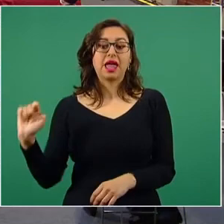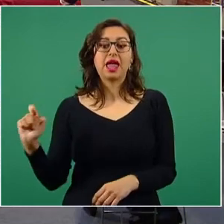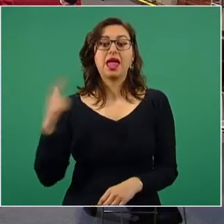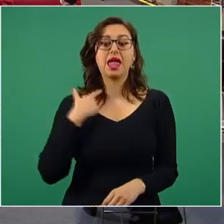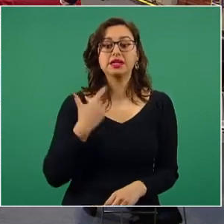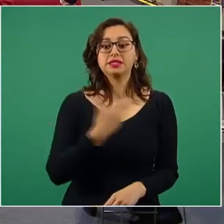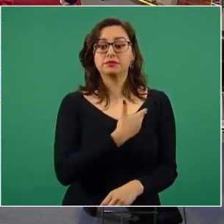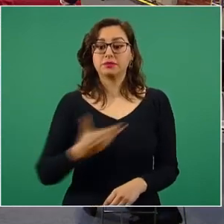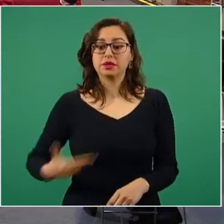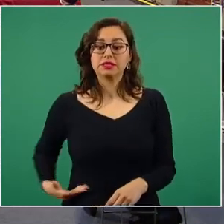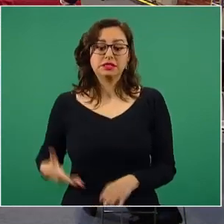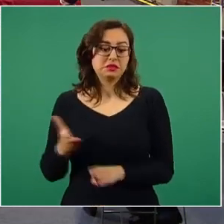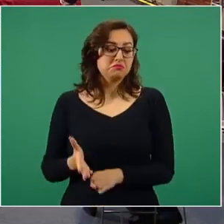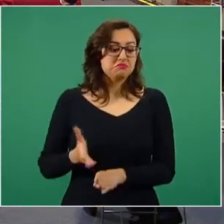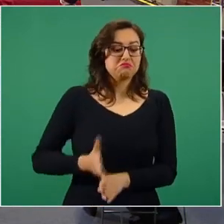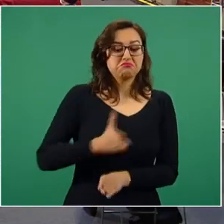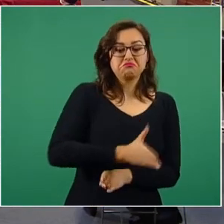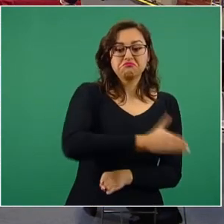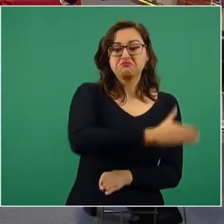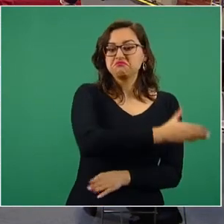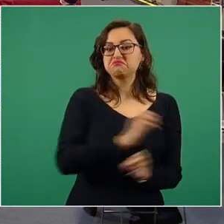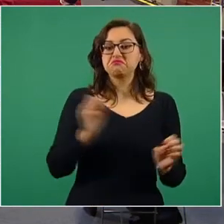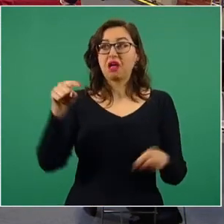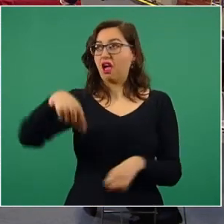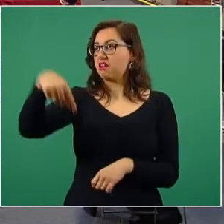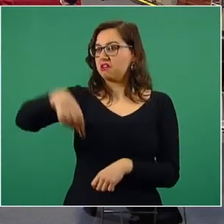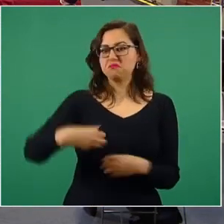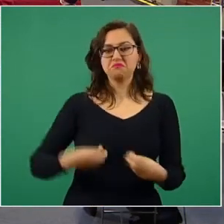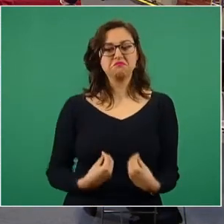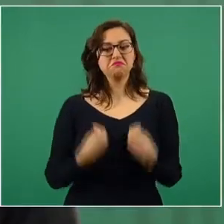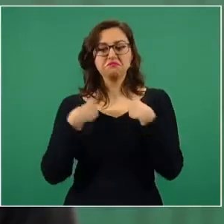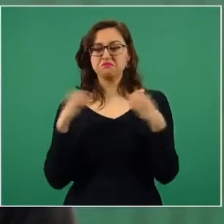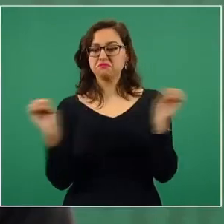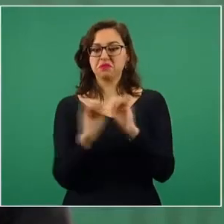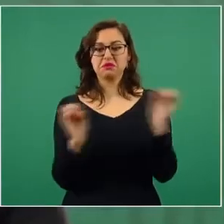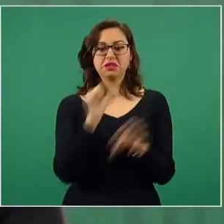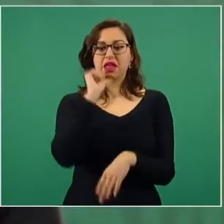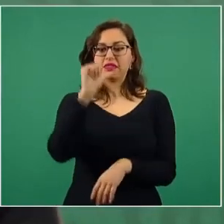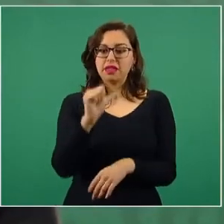porque todo se resolvía en Los Pinos, pues ahora